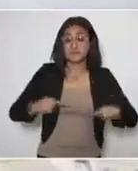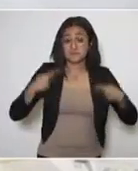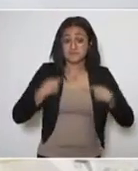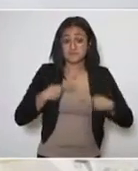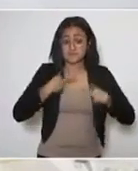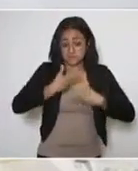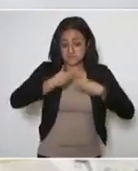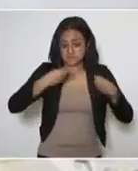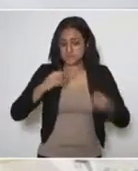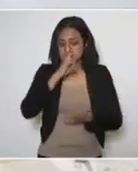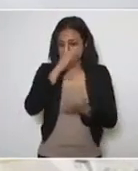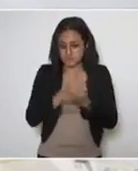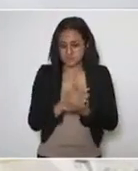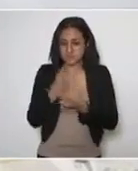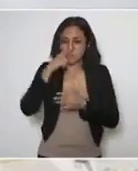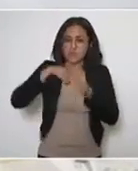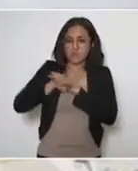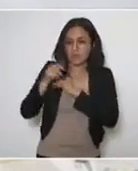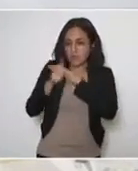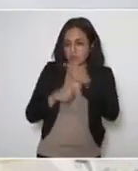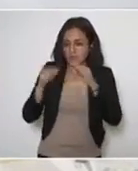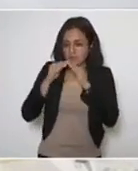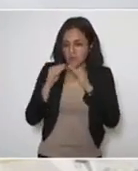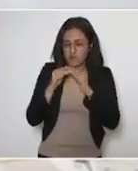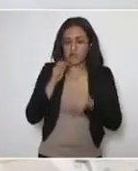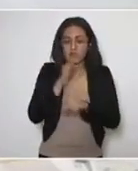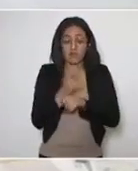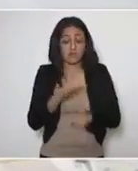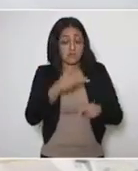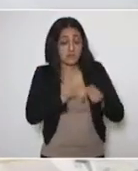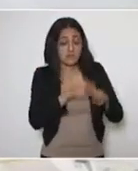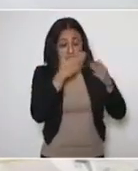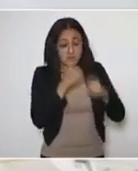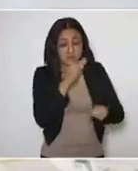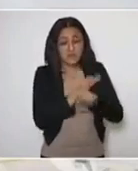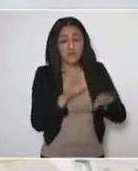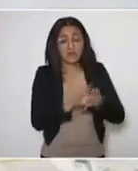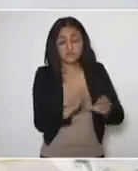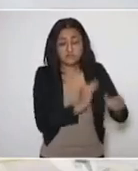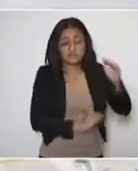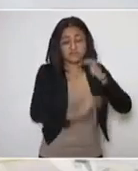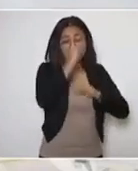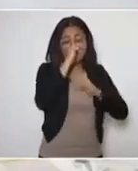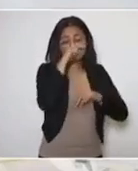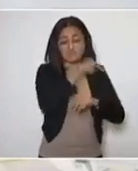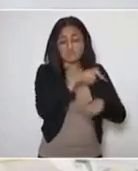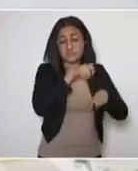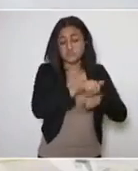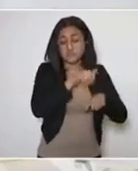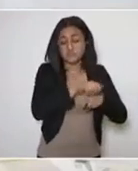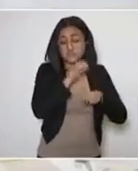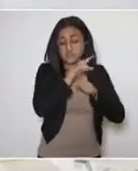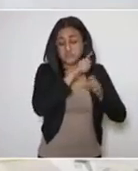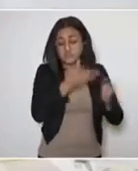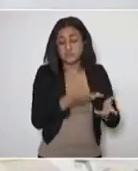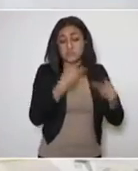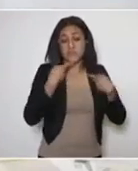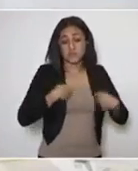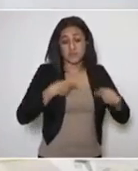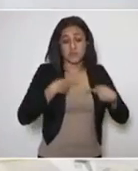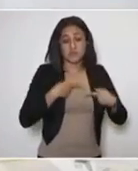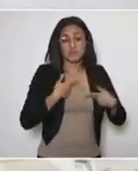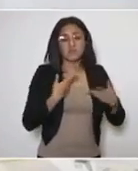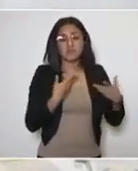hospitalizados al ACME, que va a ser prácticamente la misma fecha del máximo del número de contagios, vamos a